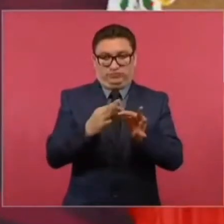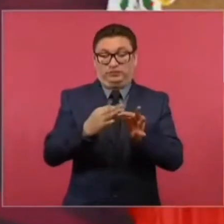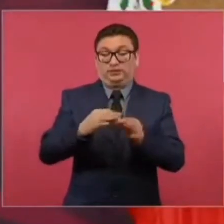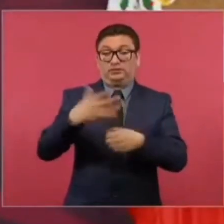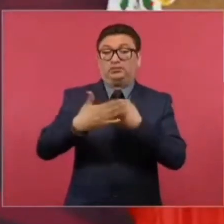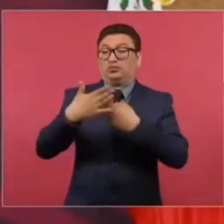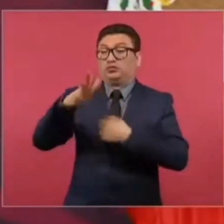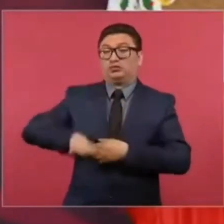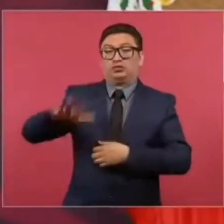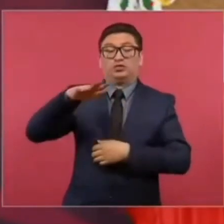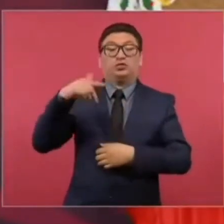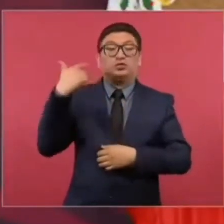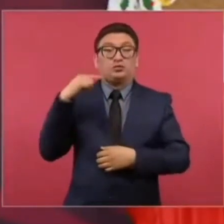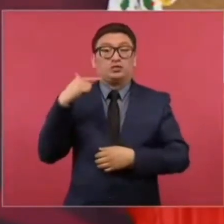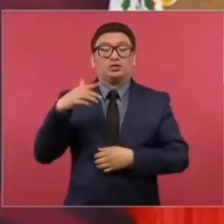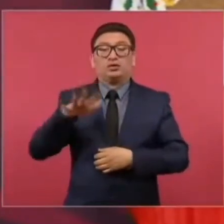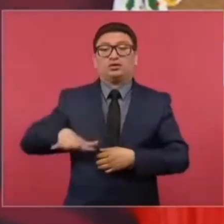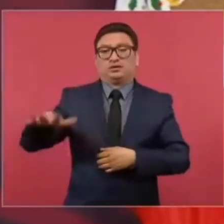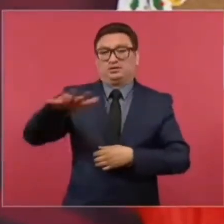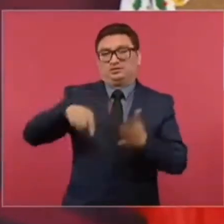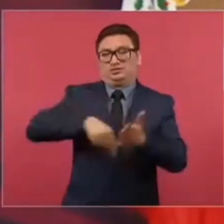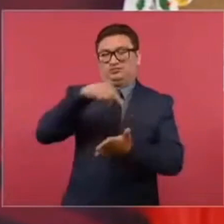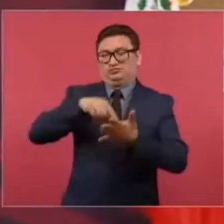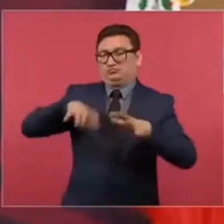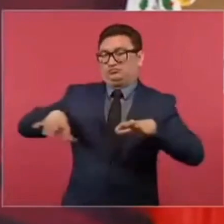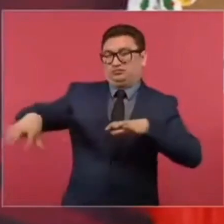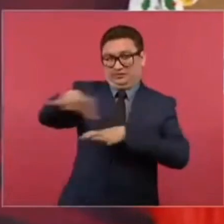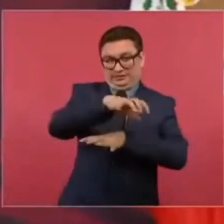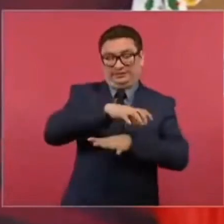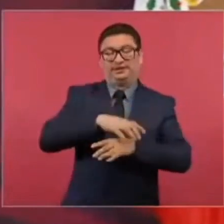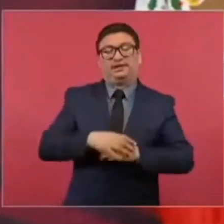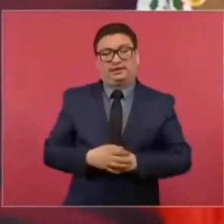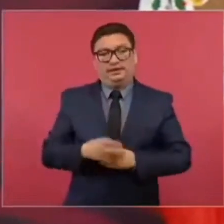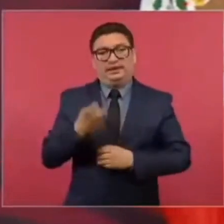la zona metropolitana, pues